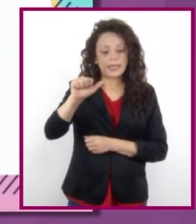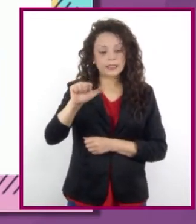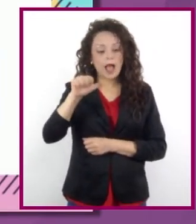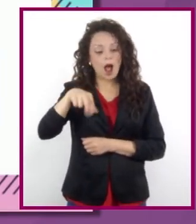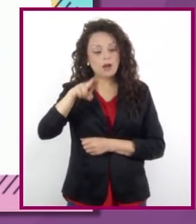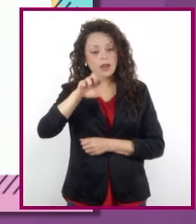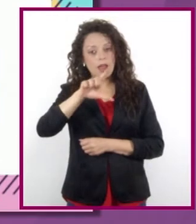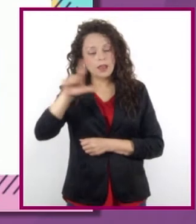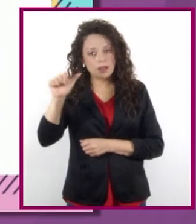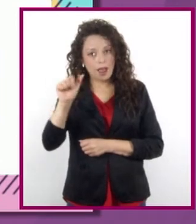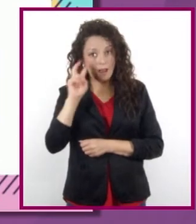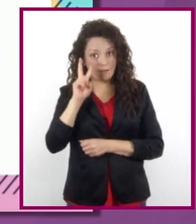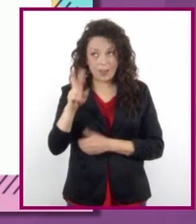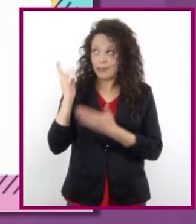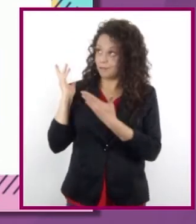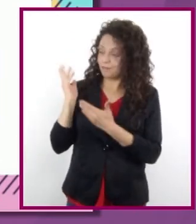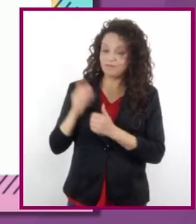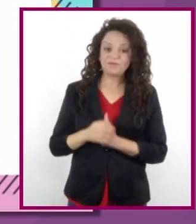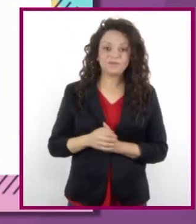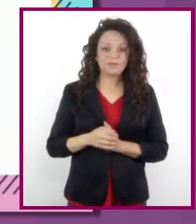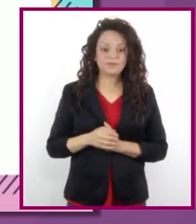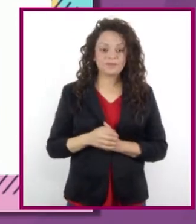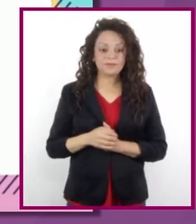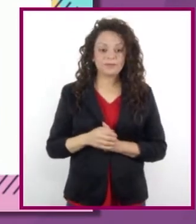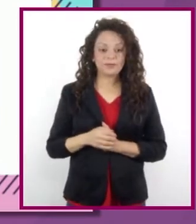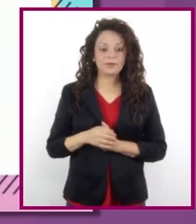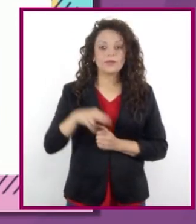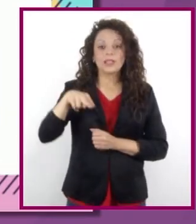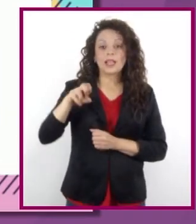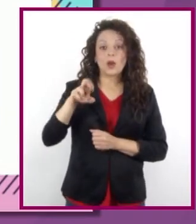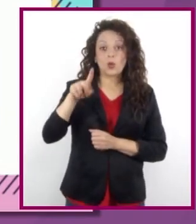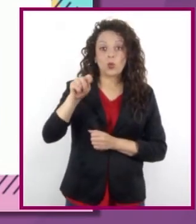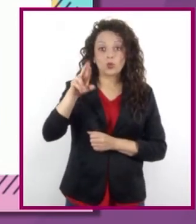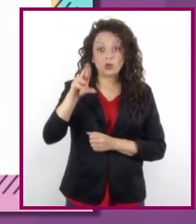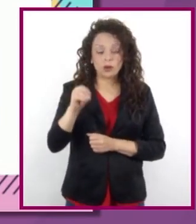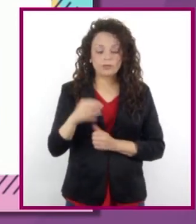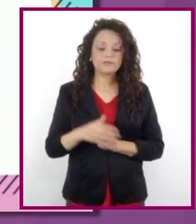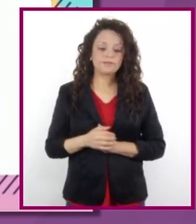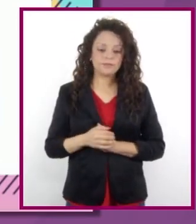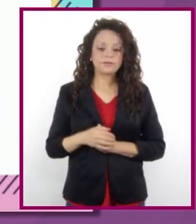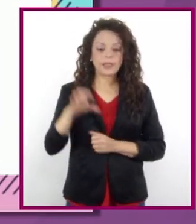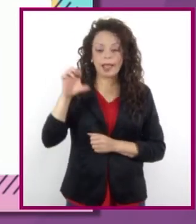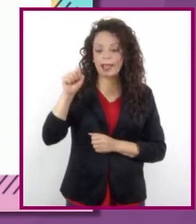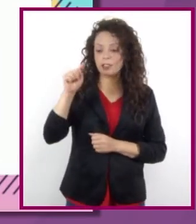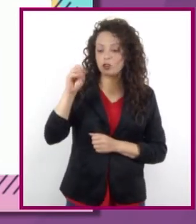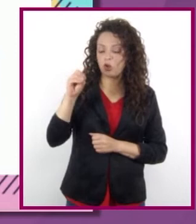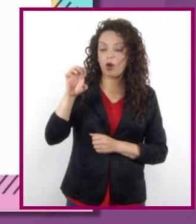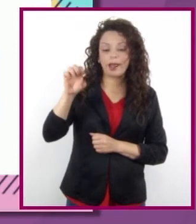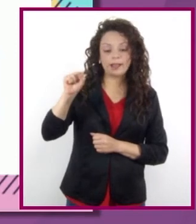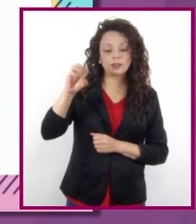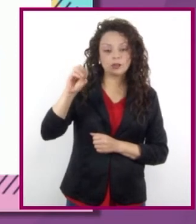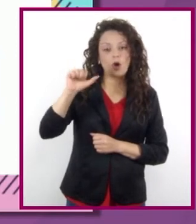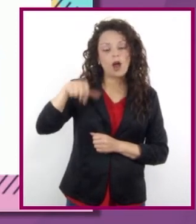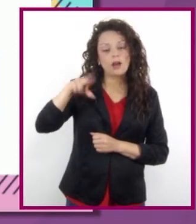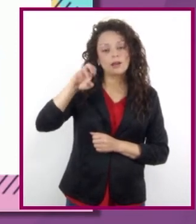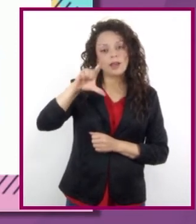aquella. Demostrativos singulares neutros: esto, eso,